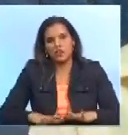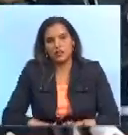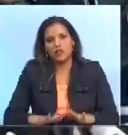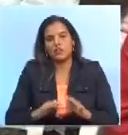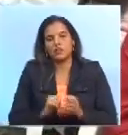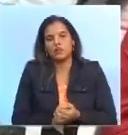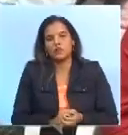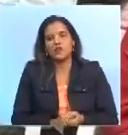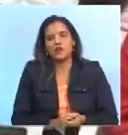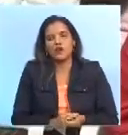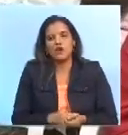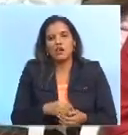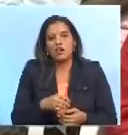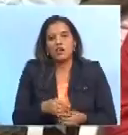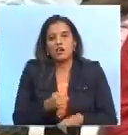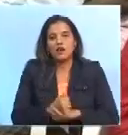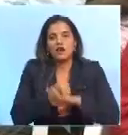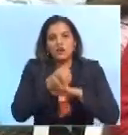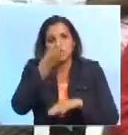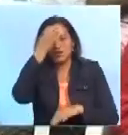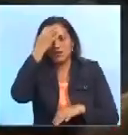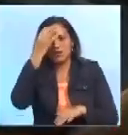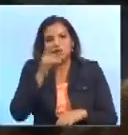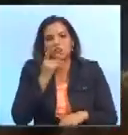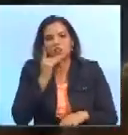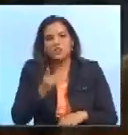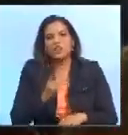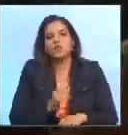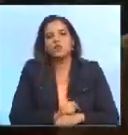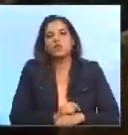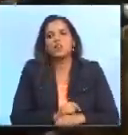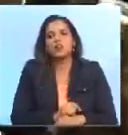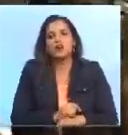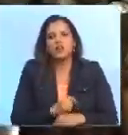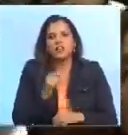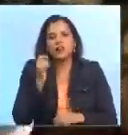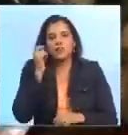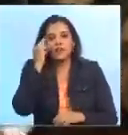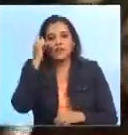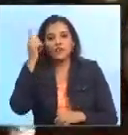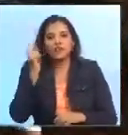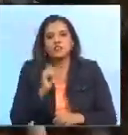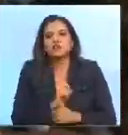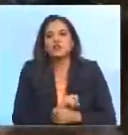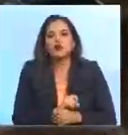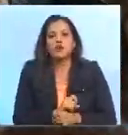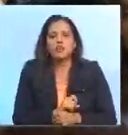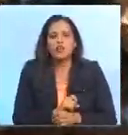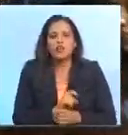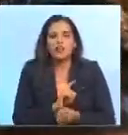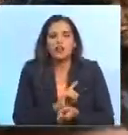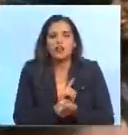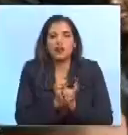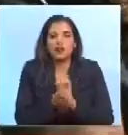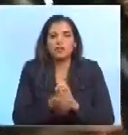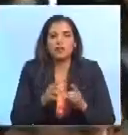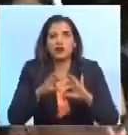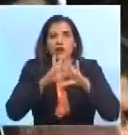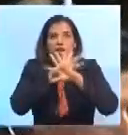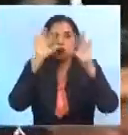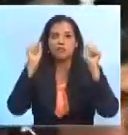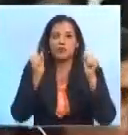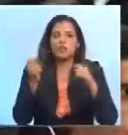del caso. La directora de Educación señaló incluso que piensan en aperturar una jornada vespertina para brindar